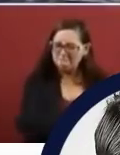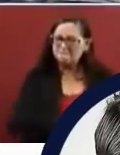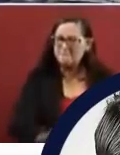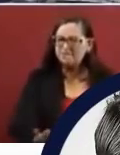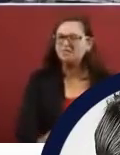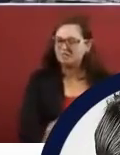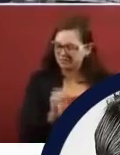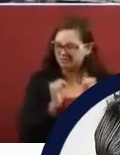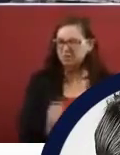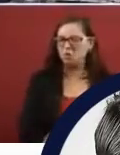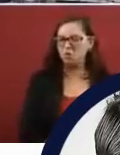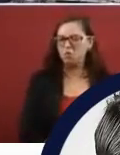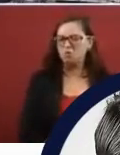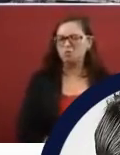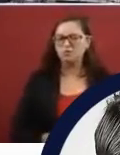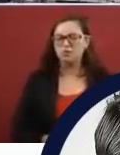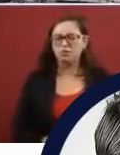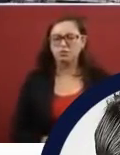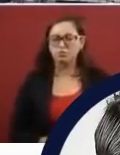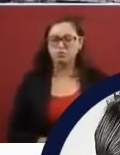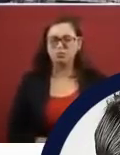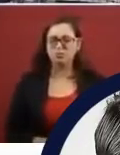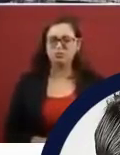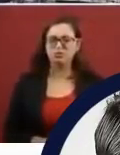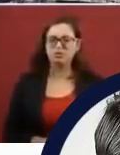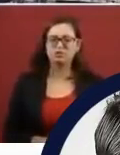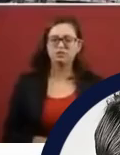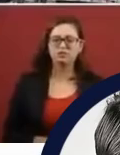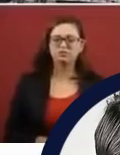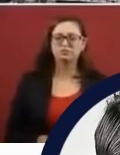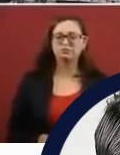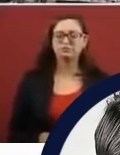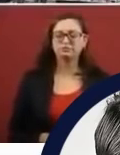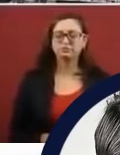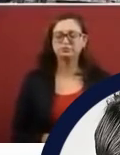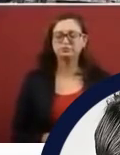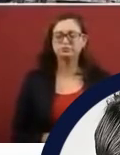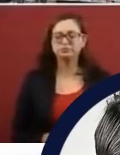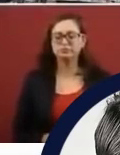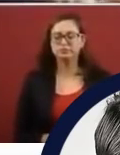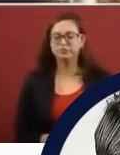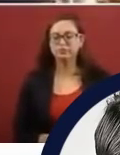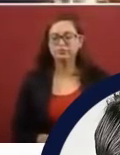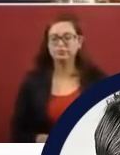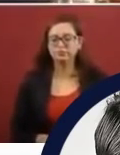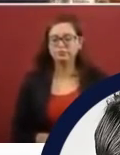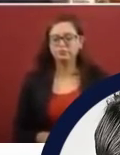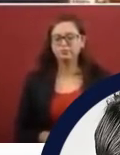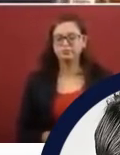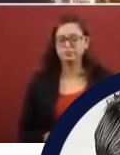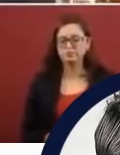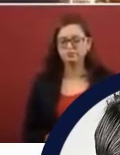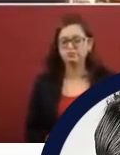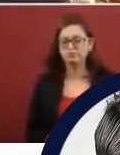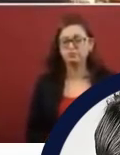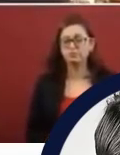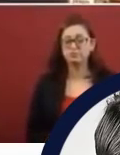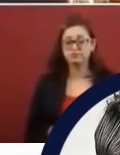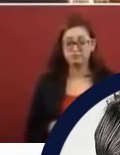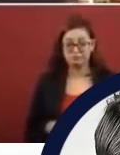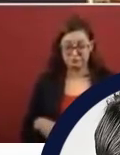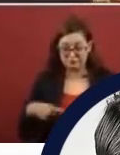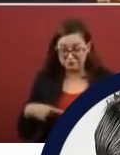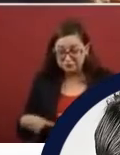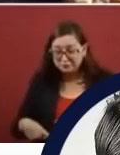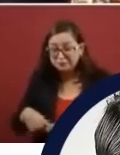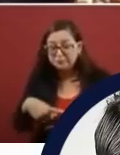su momento al presidente López Obrador, tiene que saber que sigue en campaña por cambiar, es una